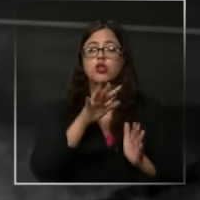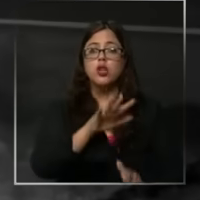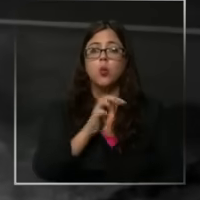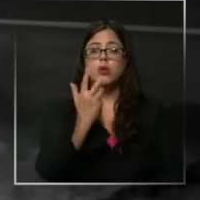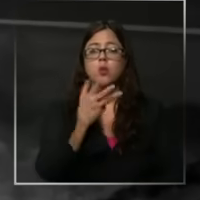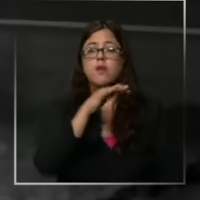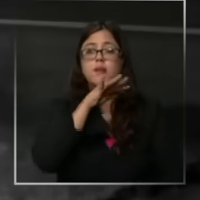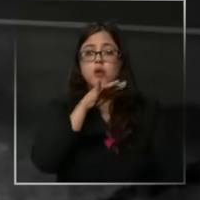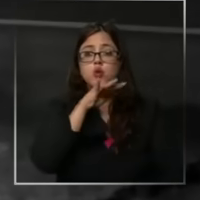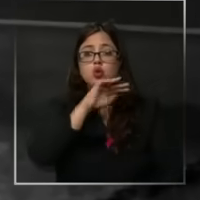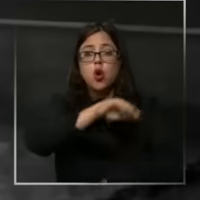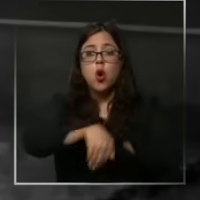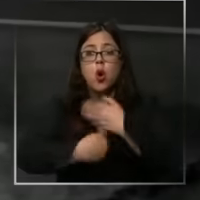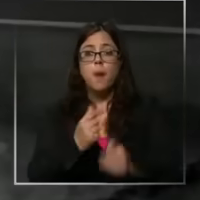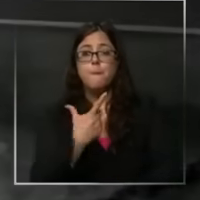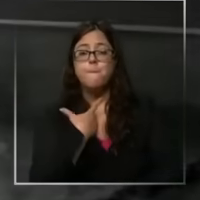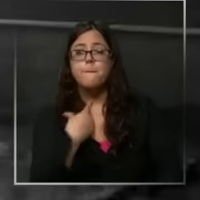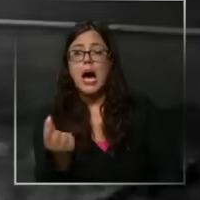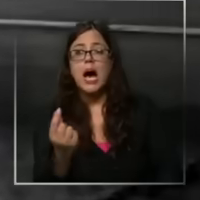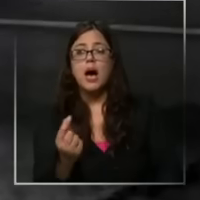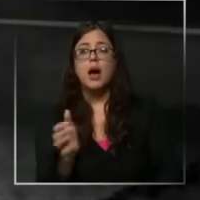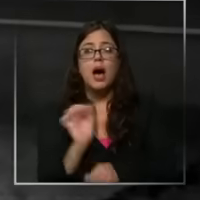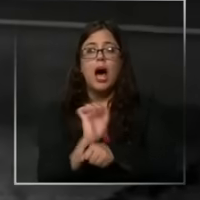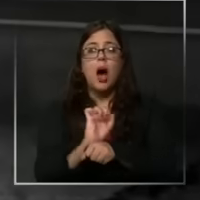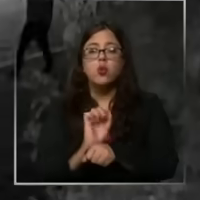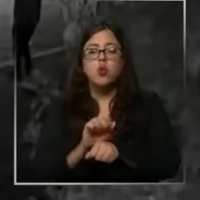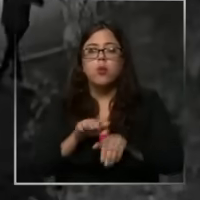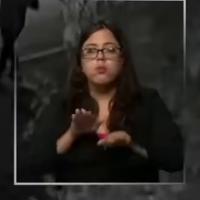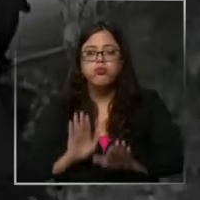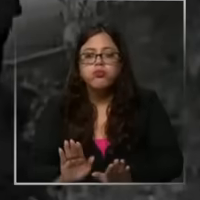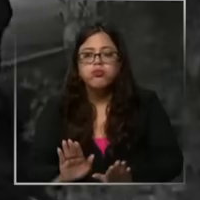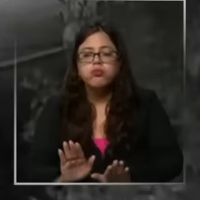4:59 minutos, pese a la velocidad que lleva, el auto se detendrá.